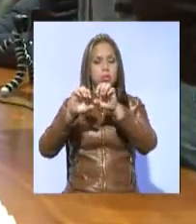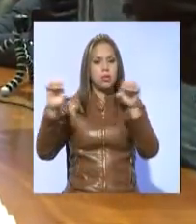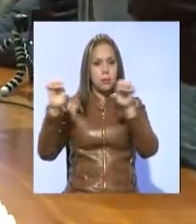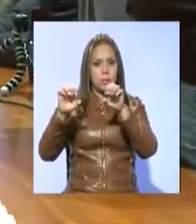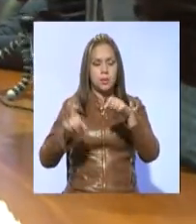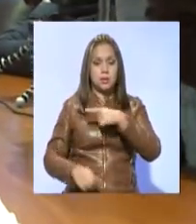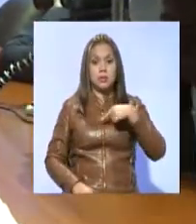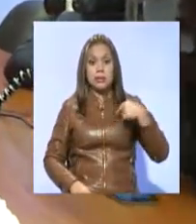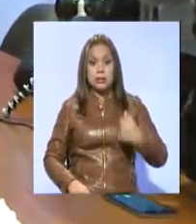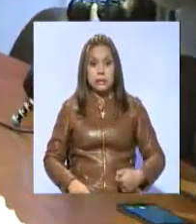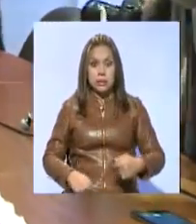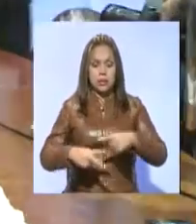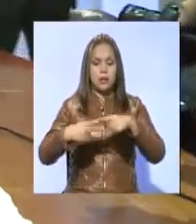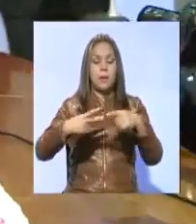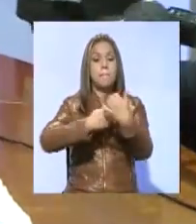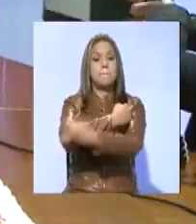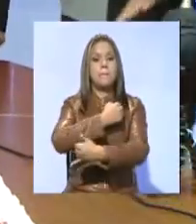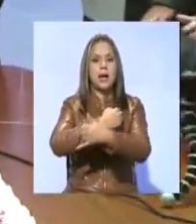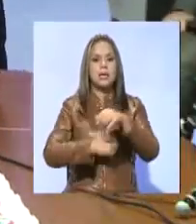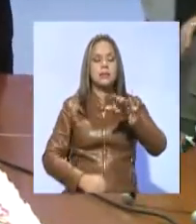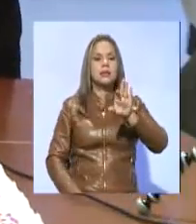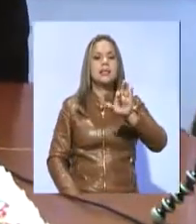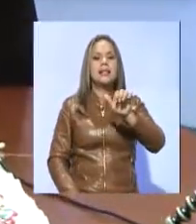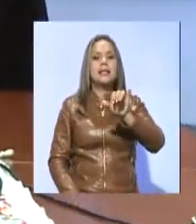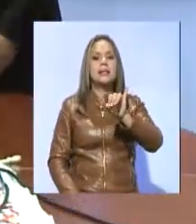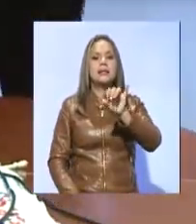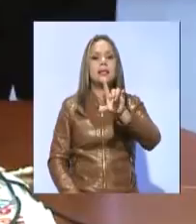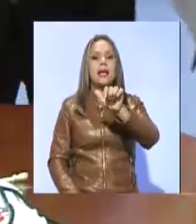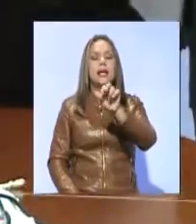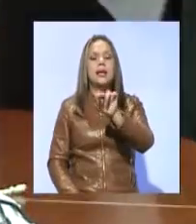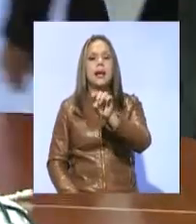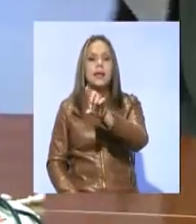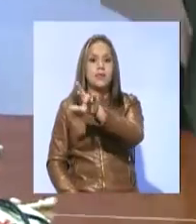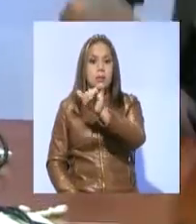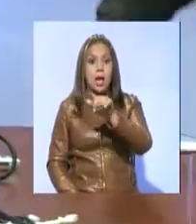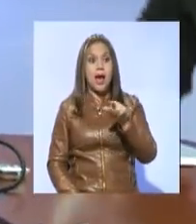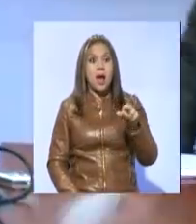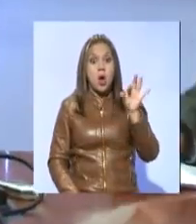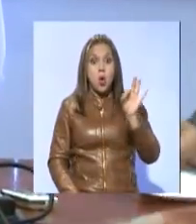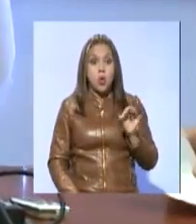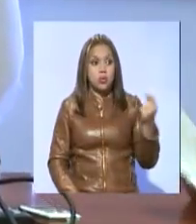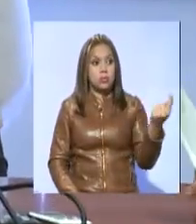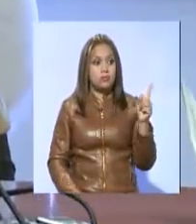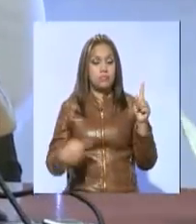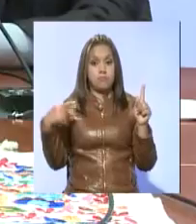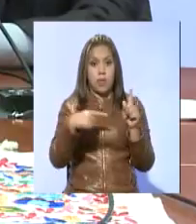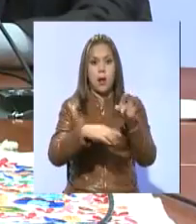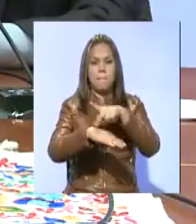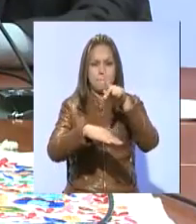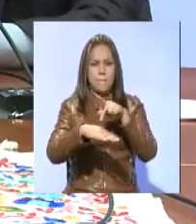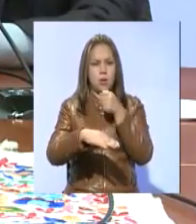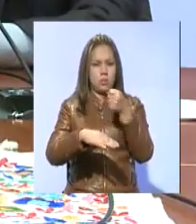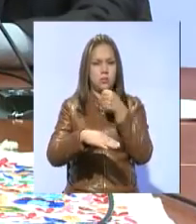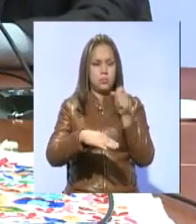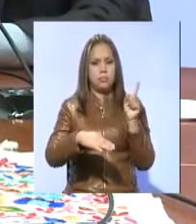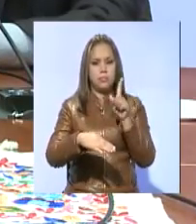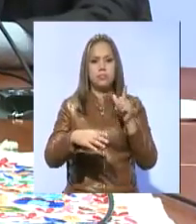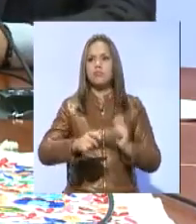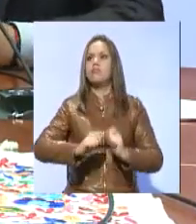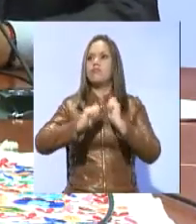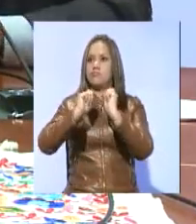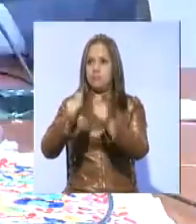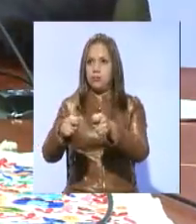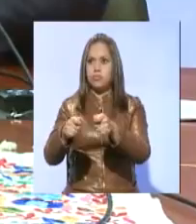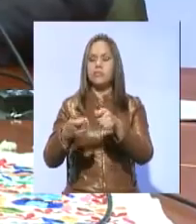de la denuncia que presentó a la Asamblea Nacional el periodista Fernando Villavicencio, quien en manos del presidente de la legislatura, José